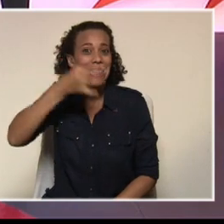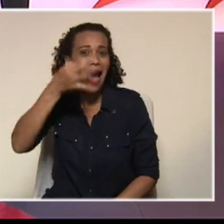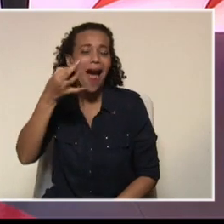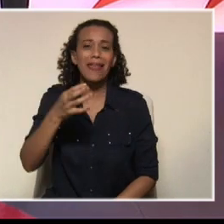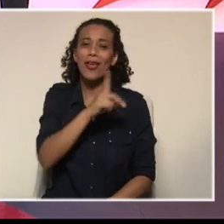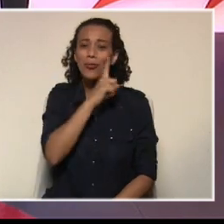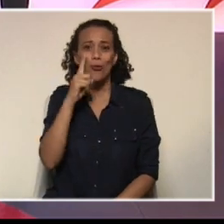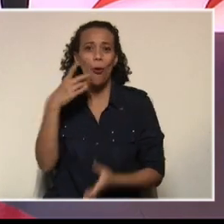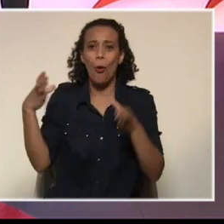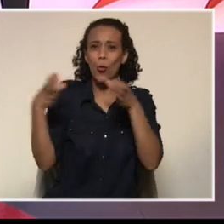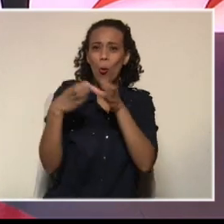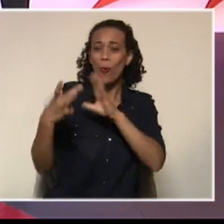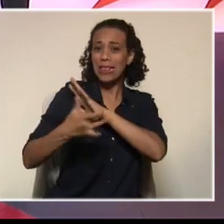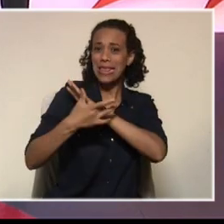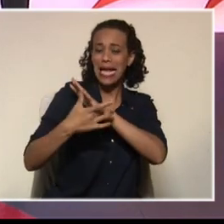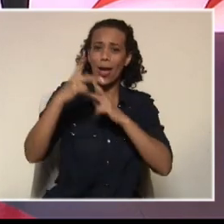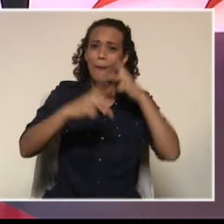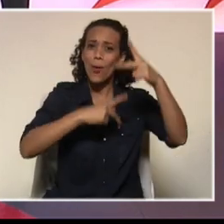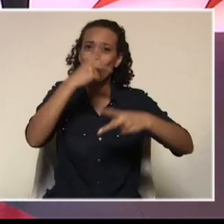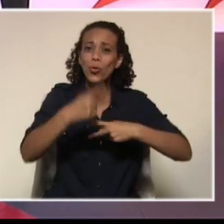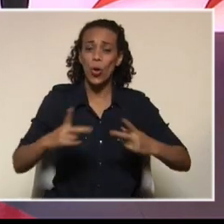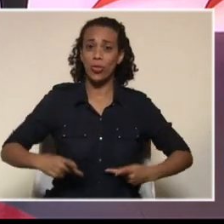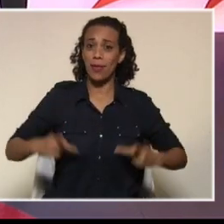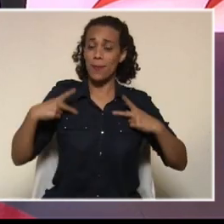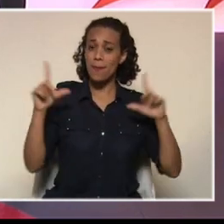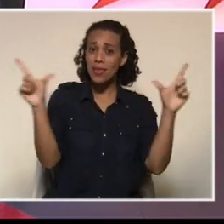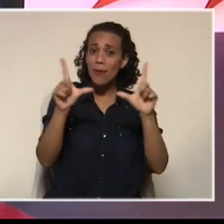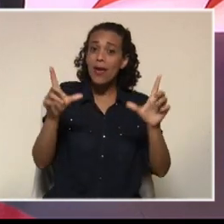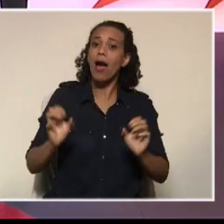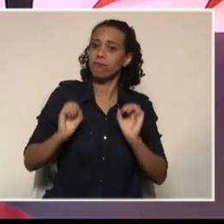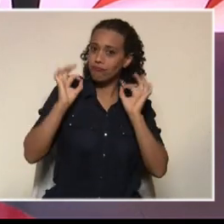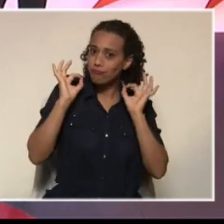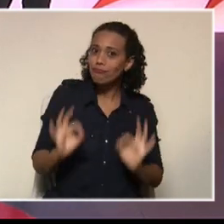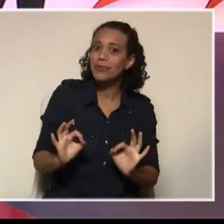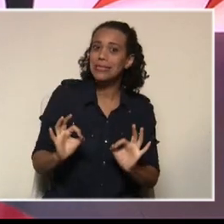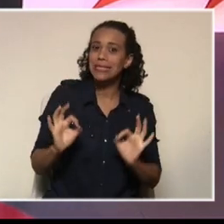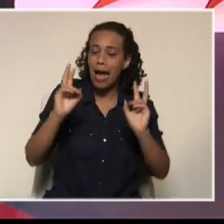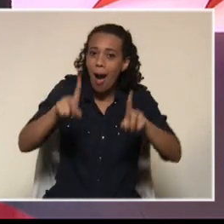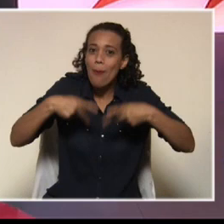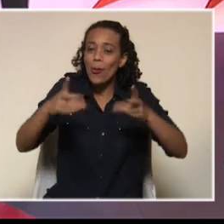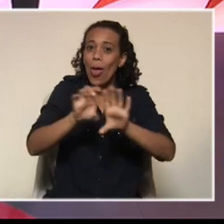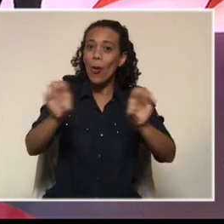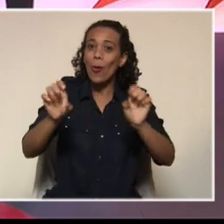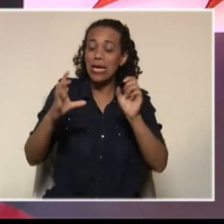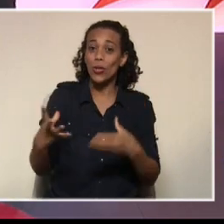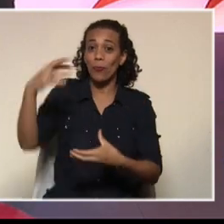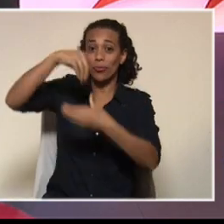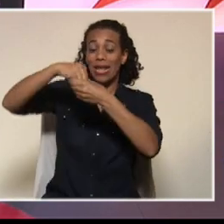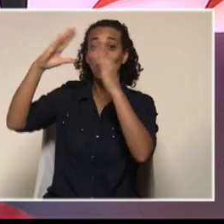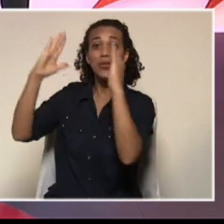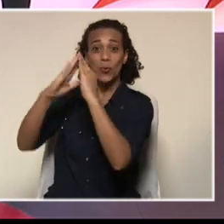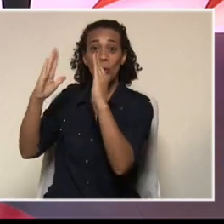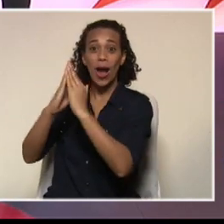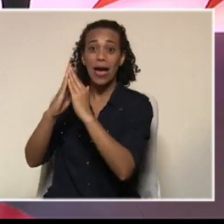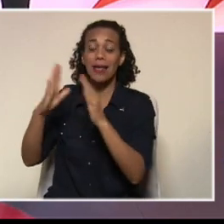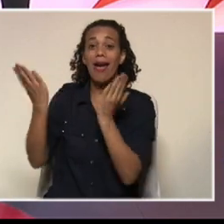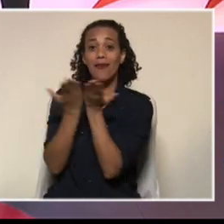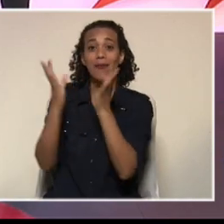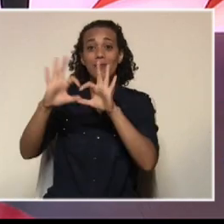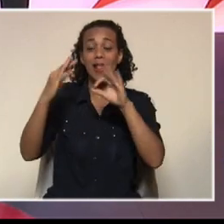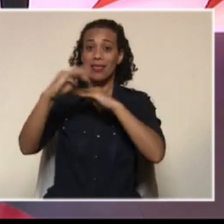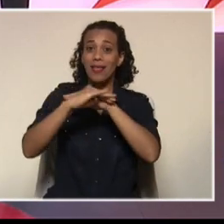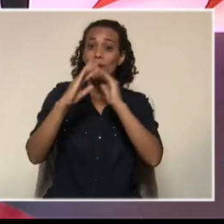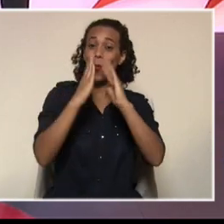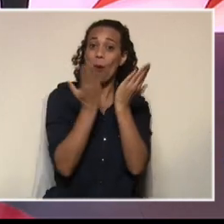en nombre de todo el equipo técnico y de producción de Vive TV que hace posible esta nueva modalidad de educación a distancia en tu programa Cada Familia Una Escuela